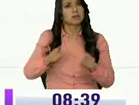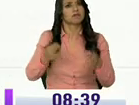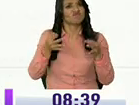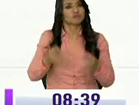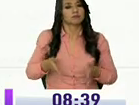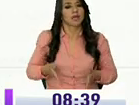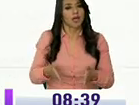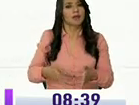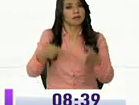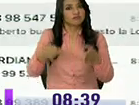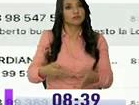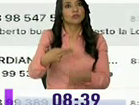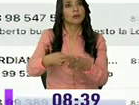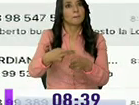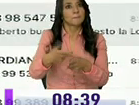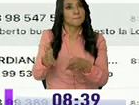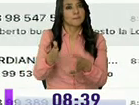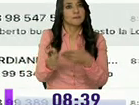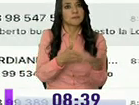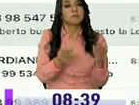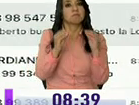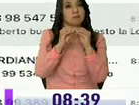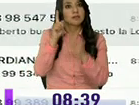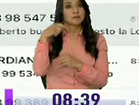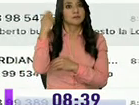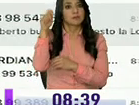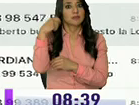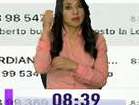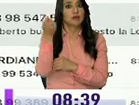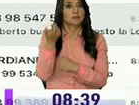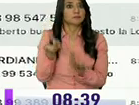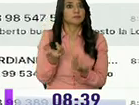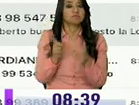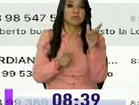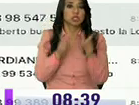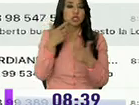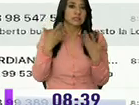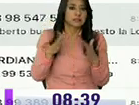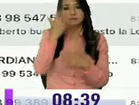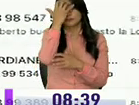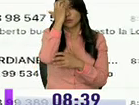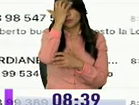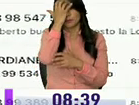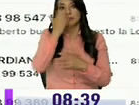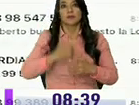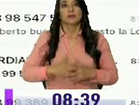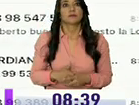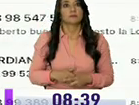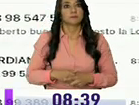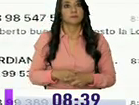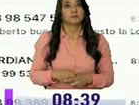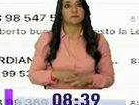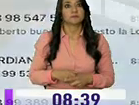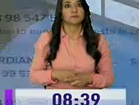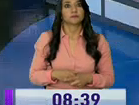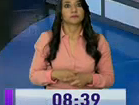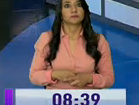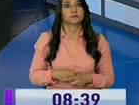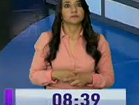qué parte está. Tenemos más videos que nos han enviado. Hay mucha preocupación de lo que nos están enviando a esta hora. Miren.